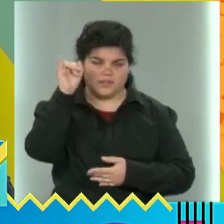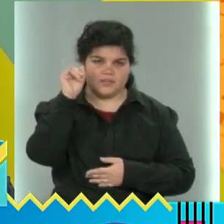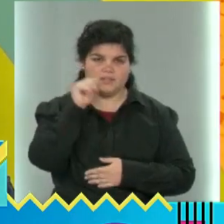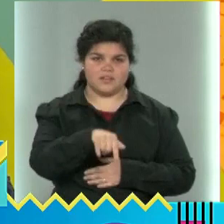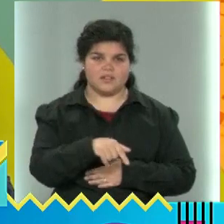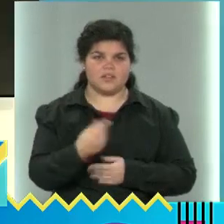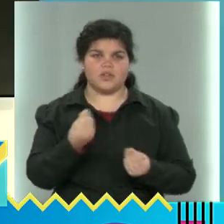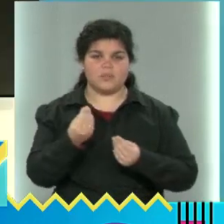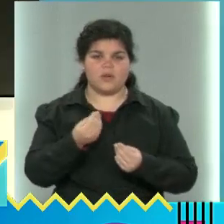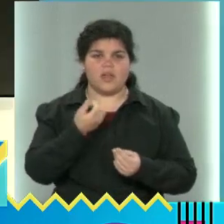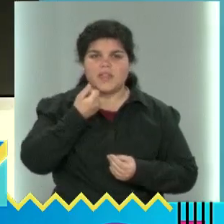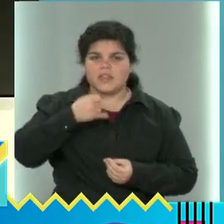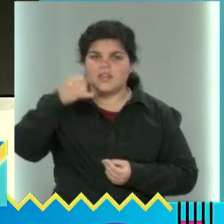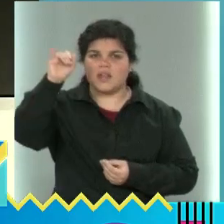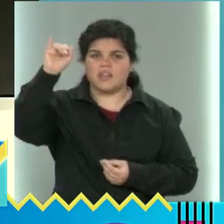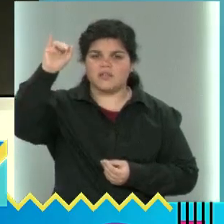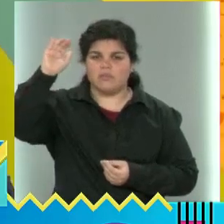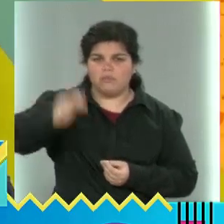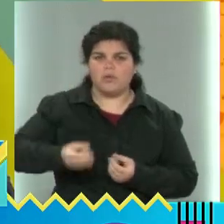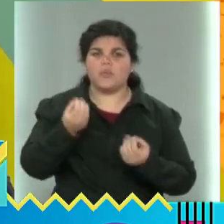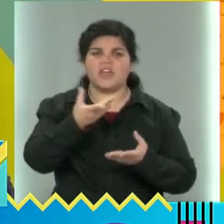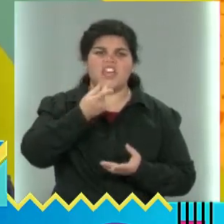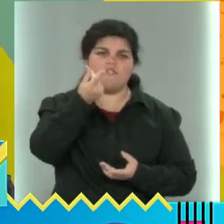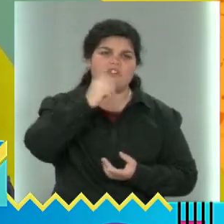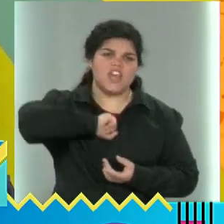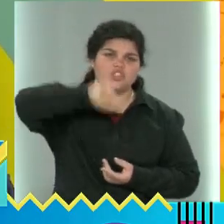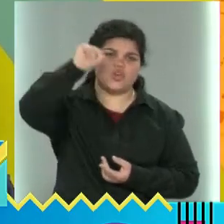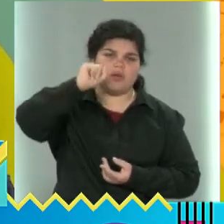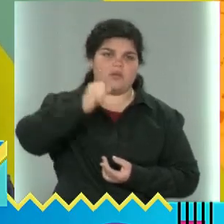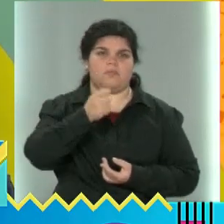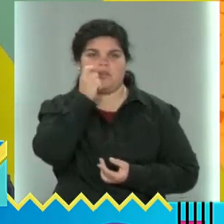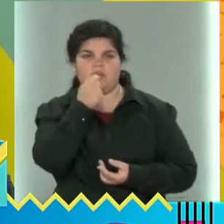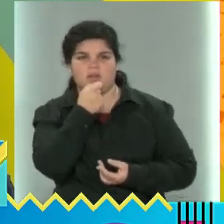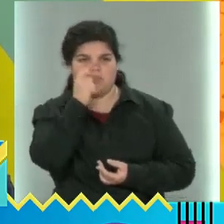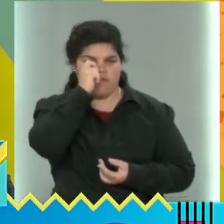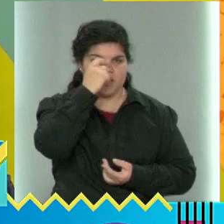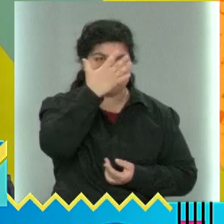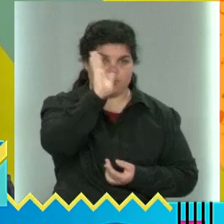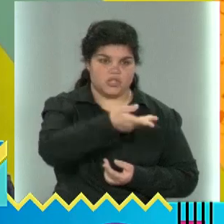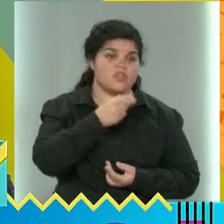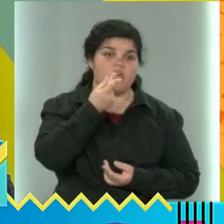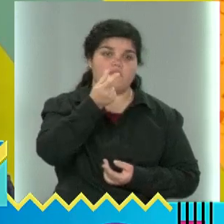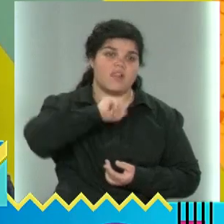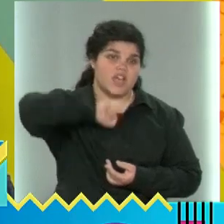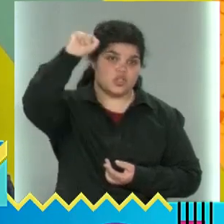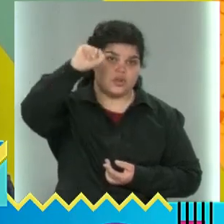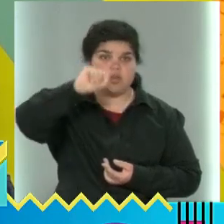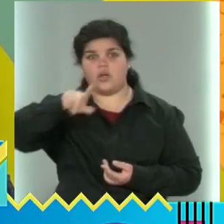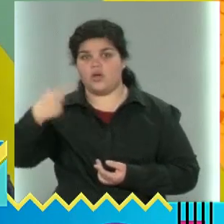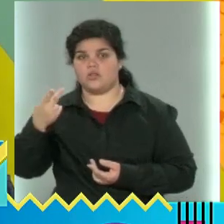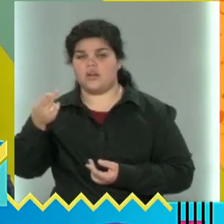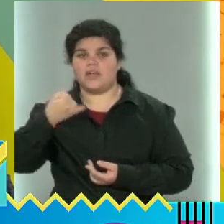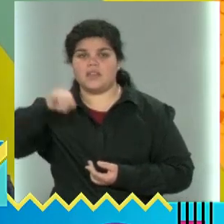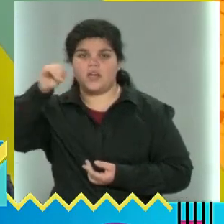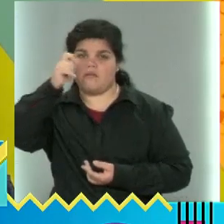deflacionada por la inflación. Es decir, cuando tenemos una inflación del 25% y tenemos una tasa del 29%,